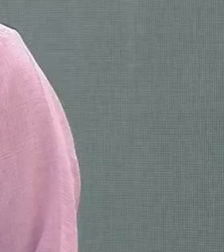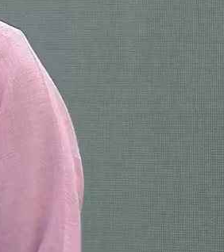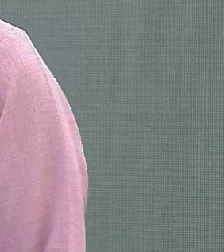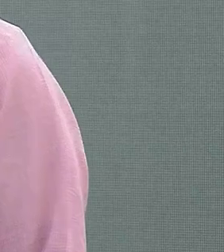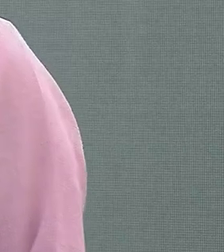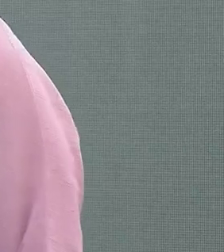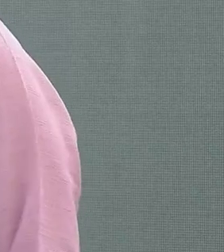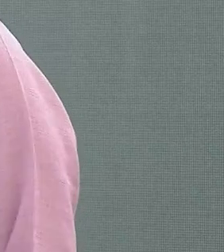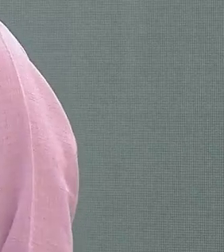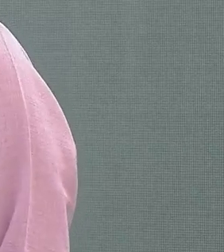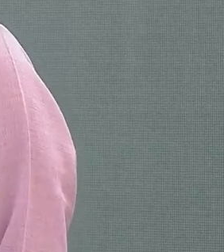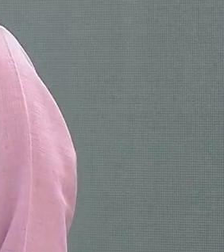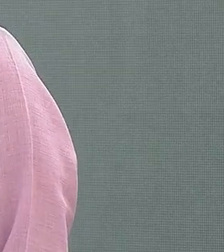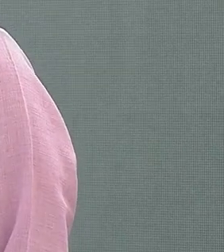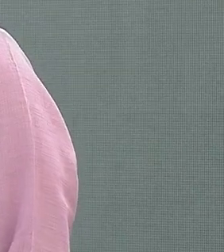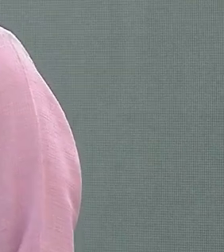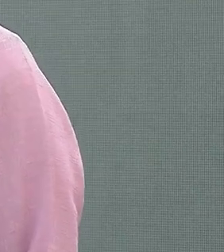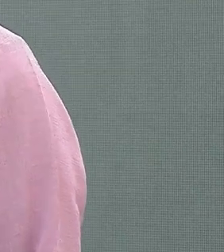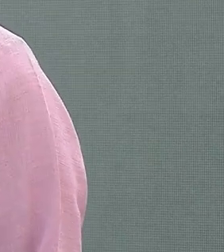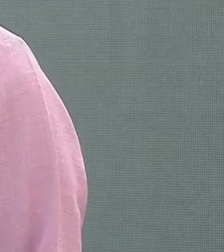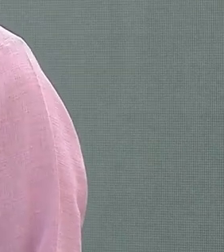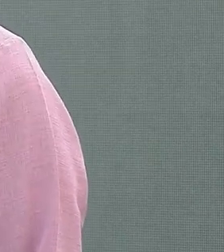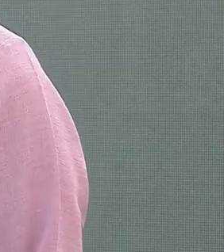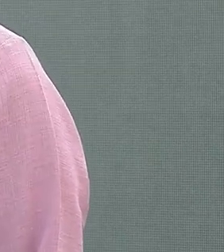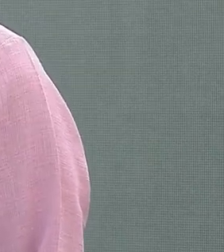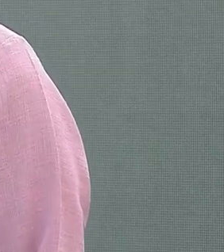nada nada nada nada personal